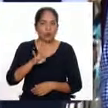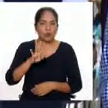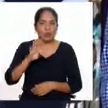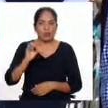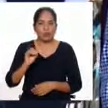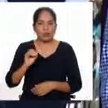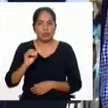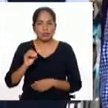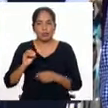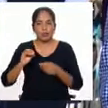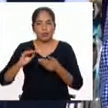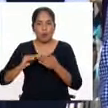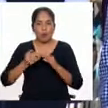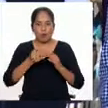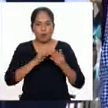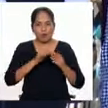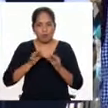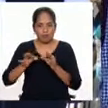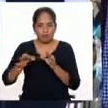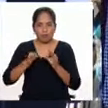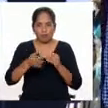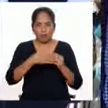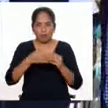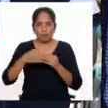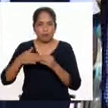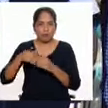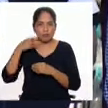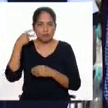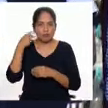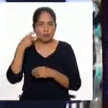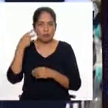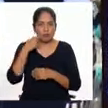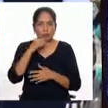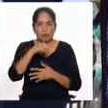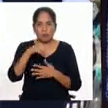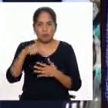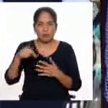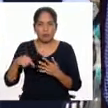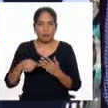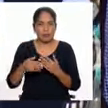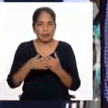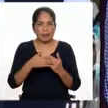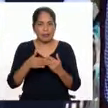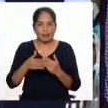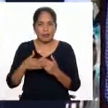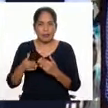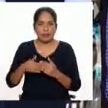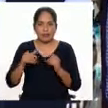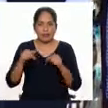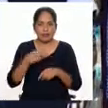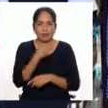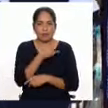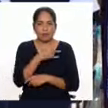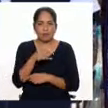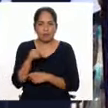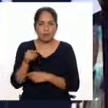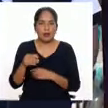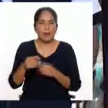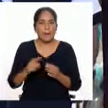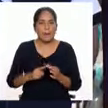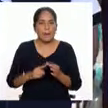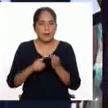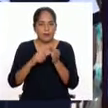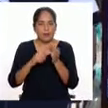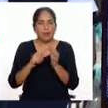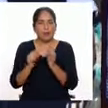240 comunidades nativas de los distritos de Raimondi, Tihuanía, Sepahua y Yurúa, en especial